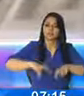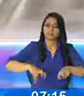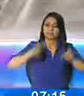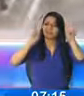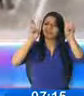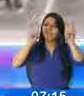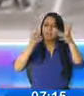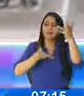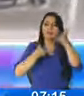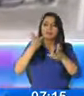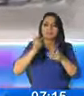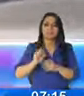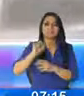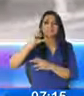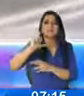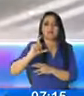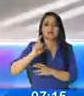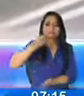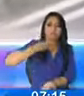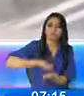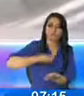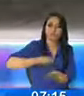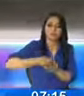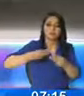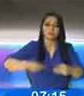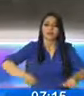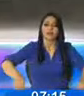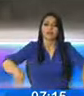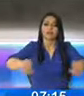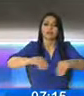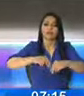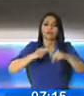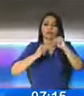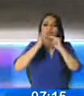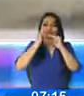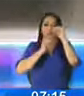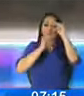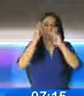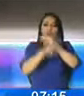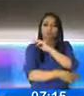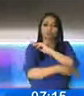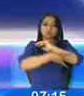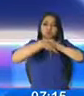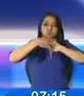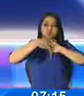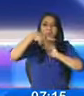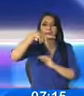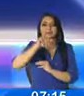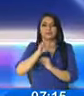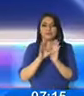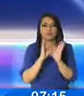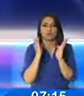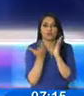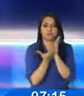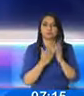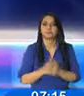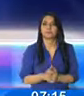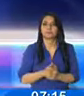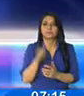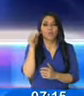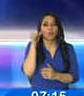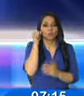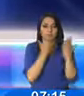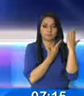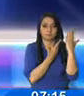a un supuesto sobreprecio en la adquisición del terreno donde se construiría la refinería del Pacífico en La transcripción de dicho audio